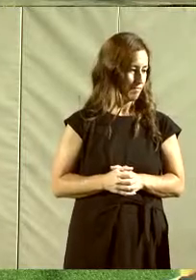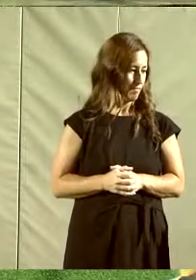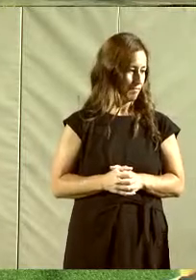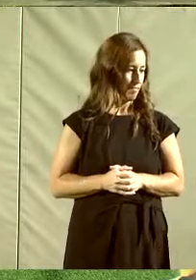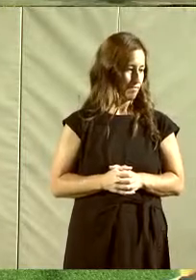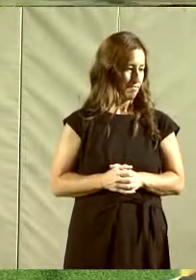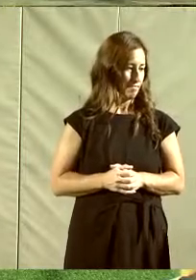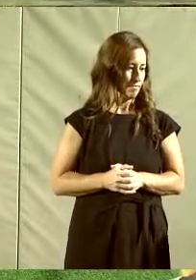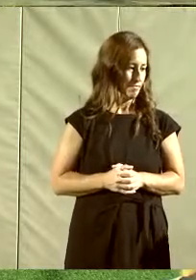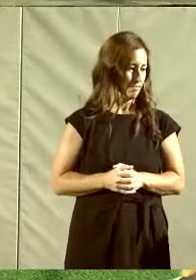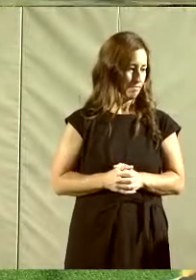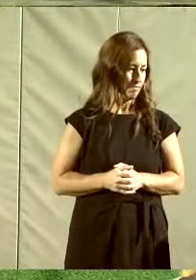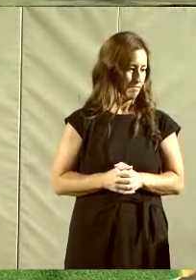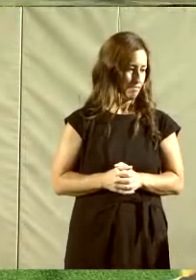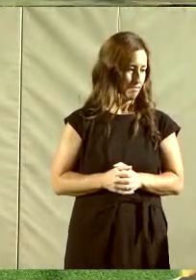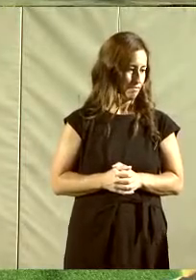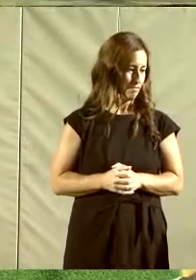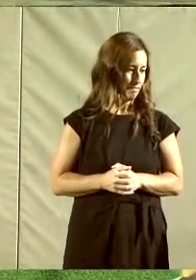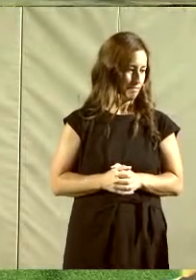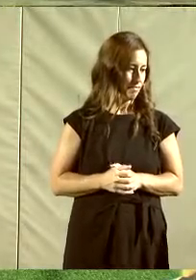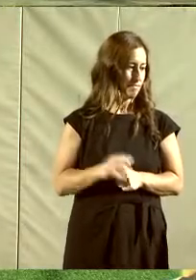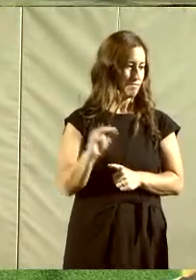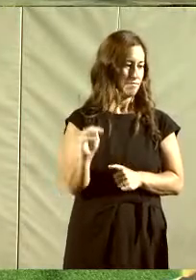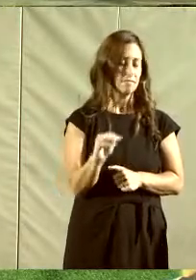Maeve Allen Estes Lloyd.